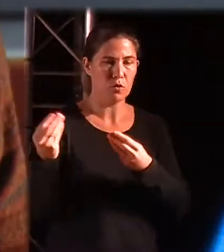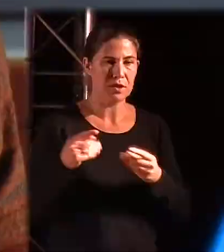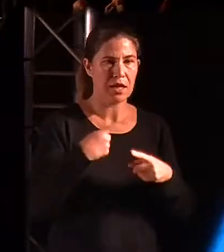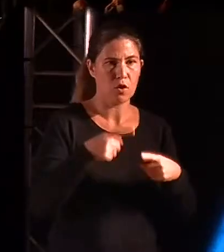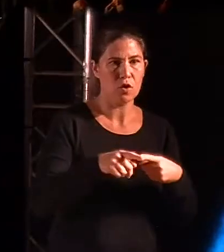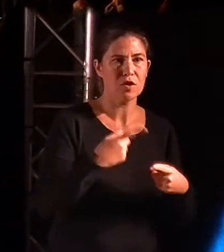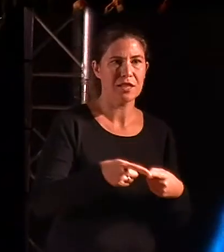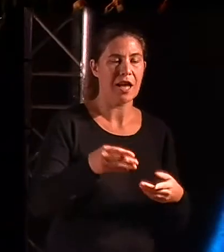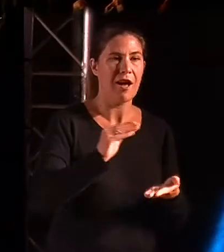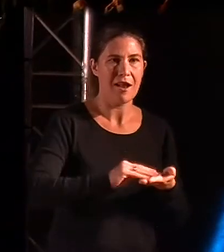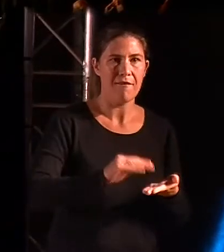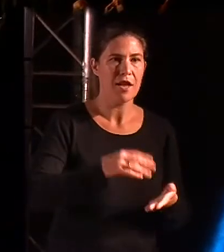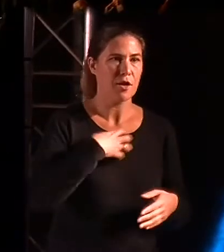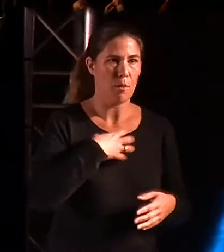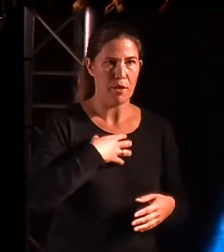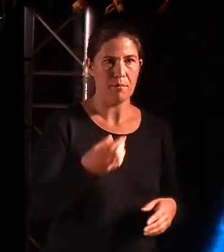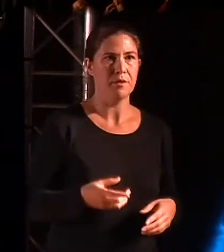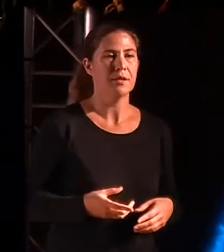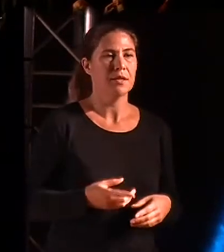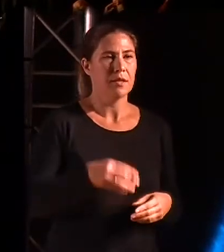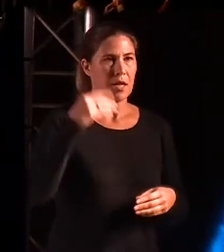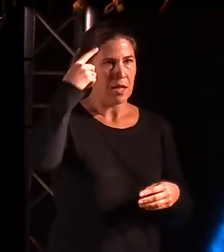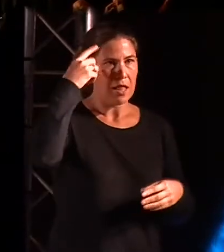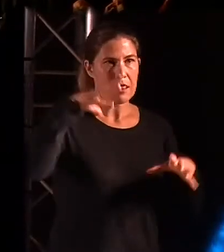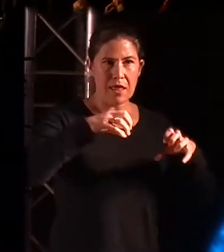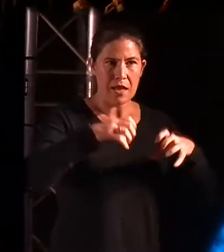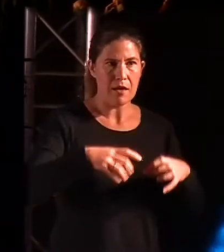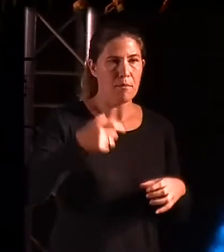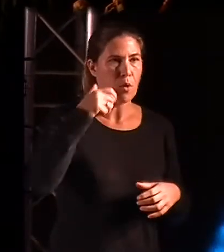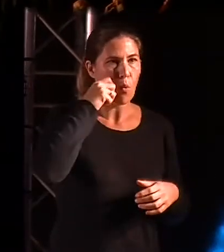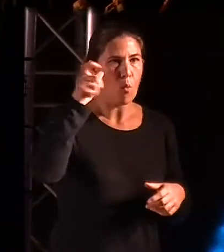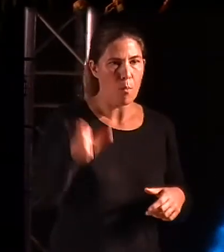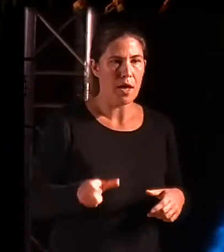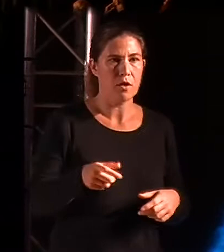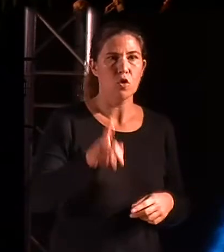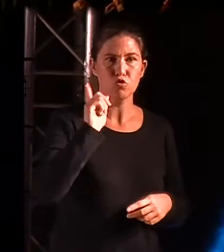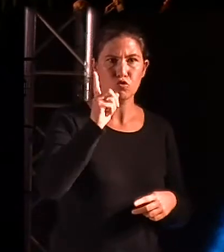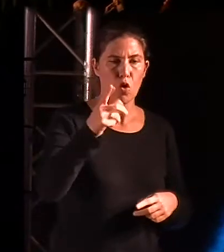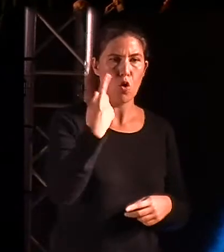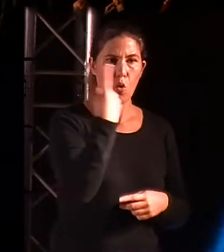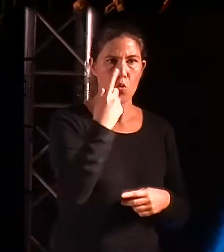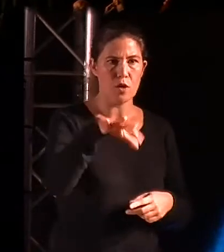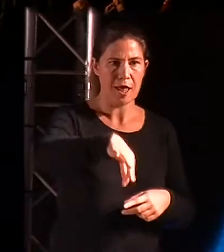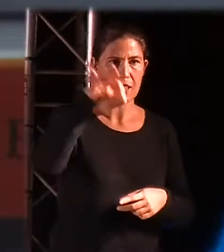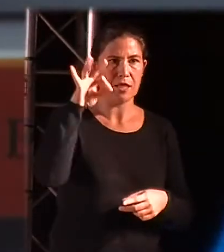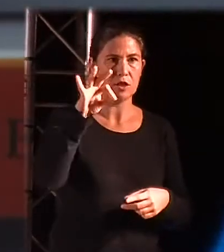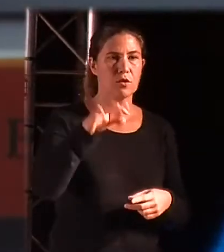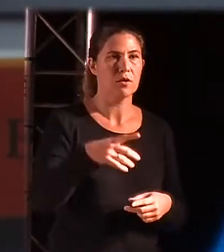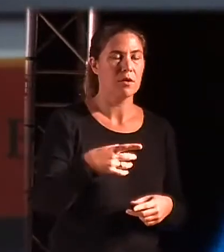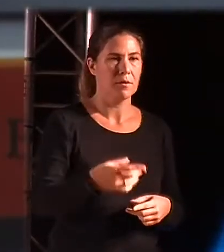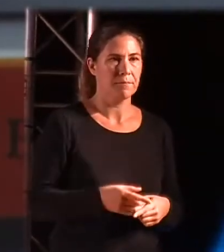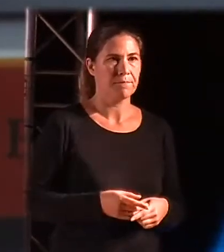son, no somos multitarea. El cerebro humano puede tomar solo una decisión consciente al mismo tiempo.